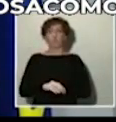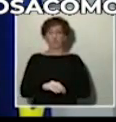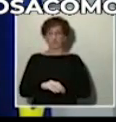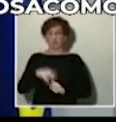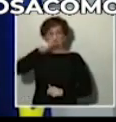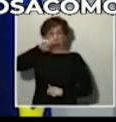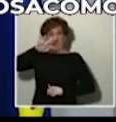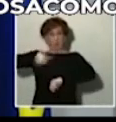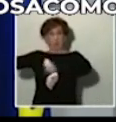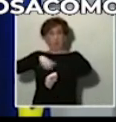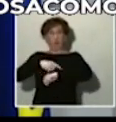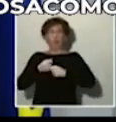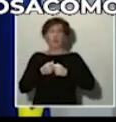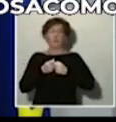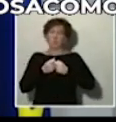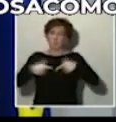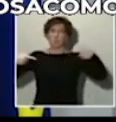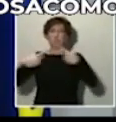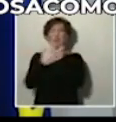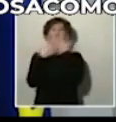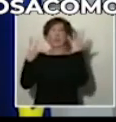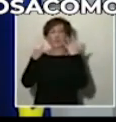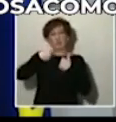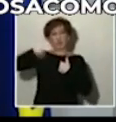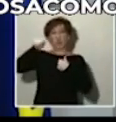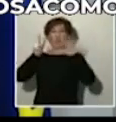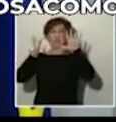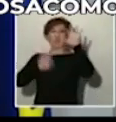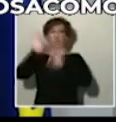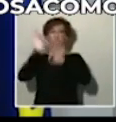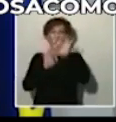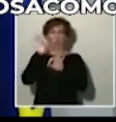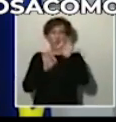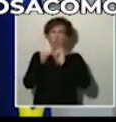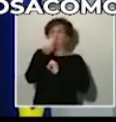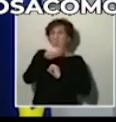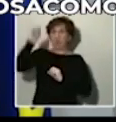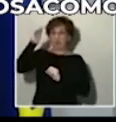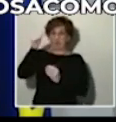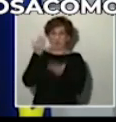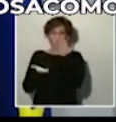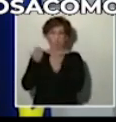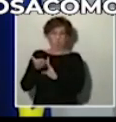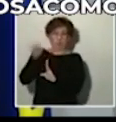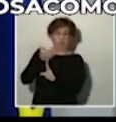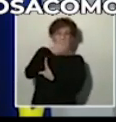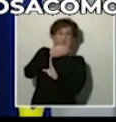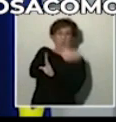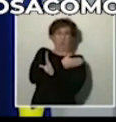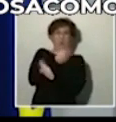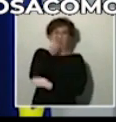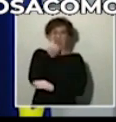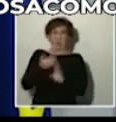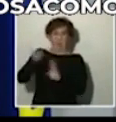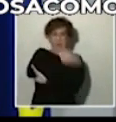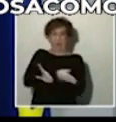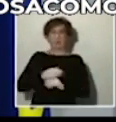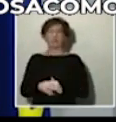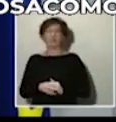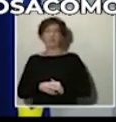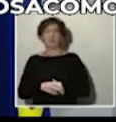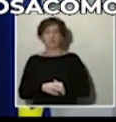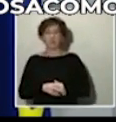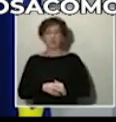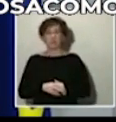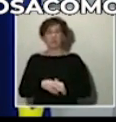un 17,7% más de lo que habíamos observado en las 24 horas anteriores. Este dato es algo